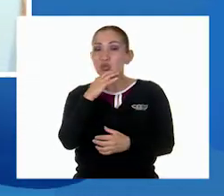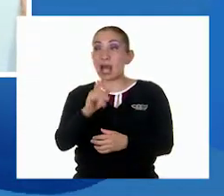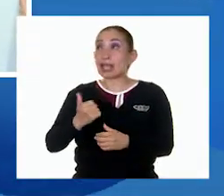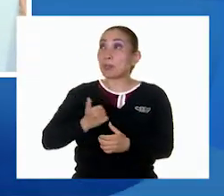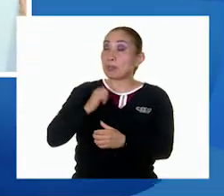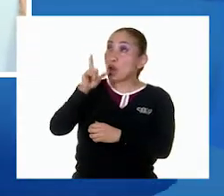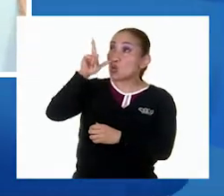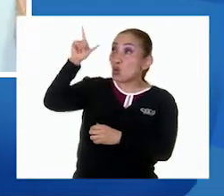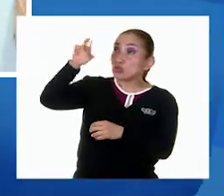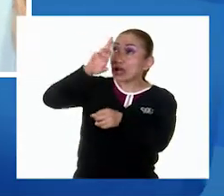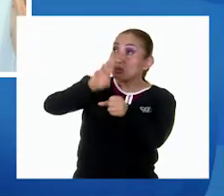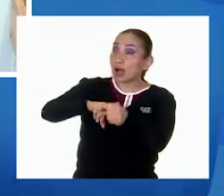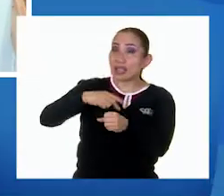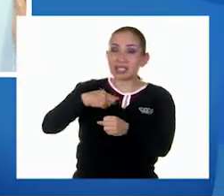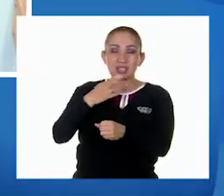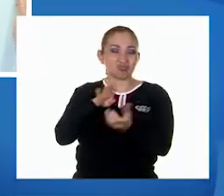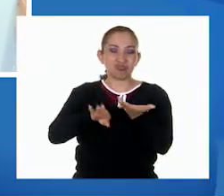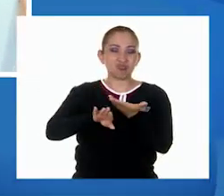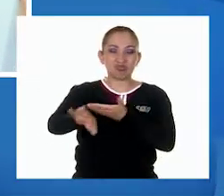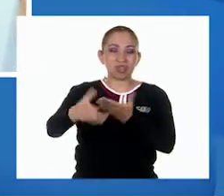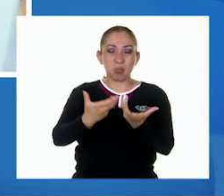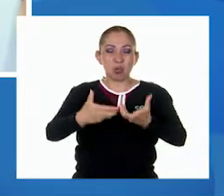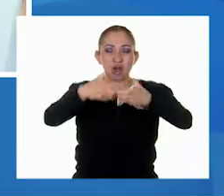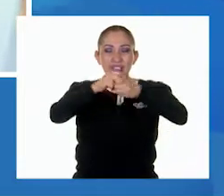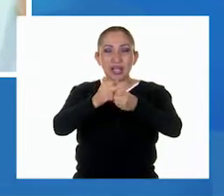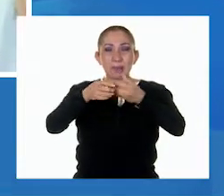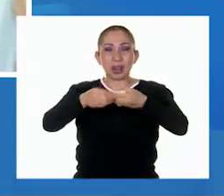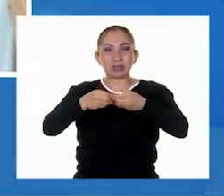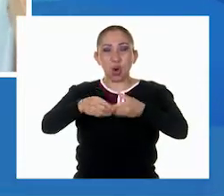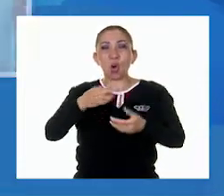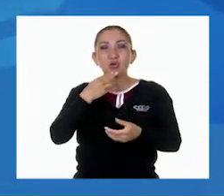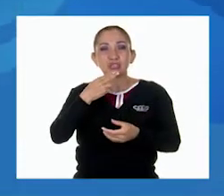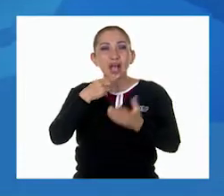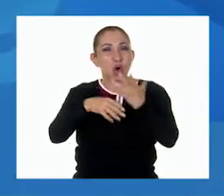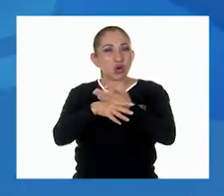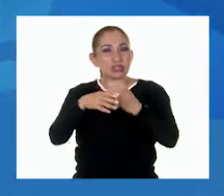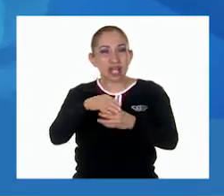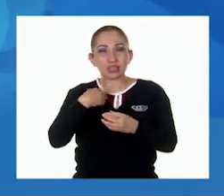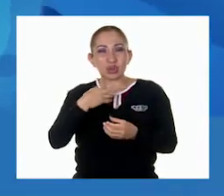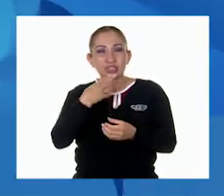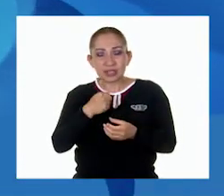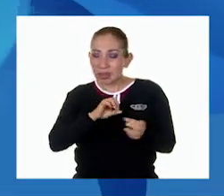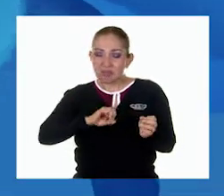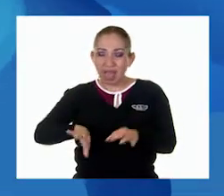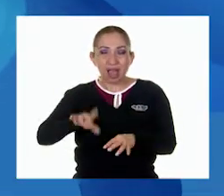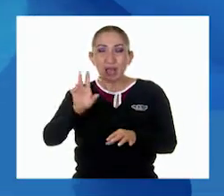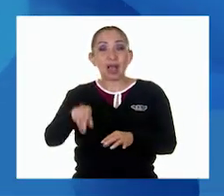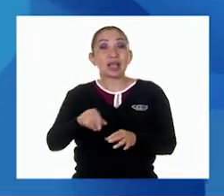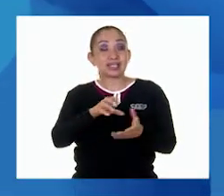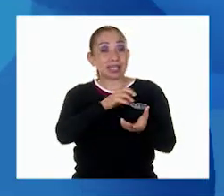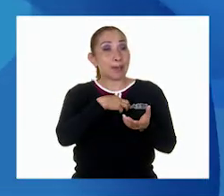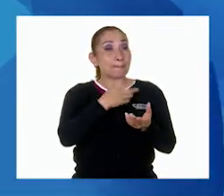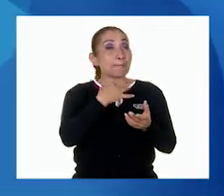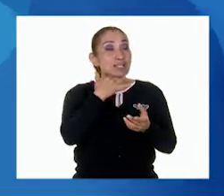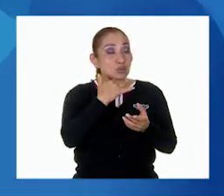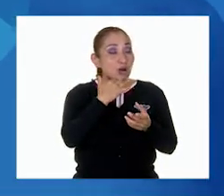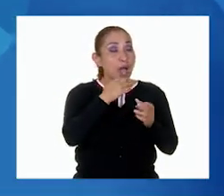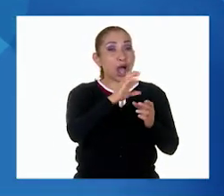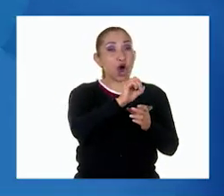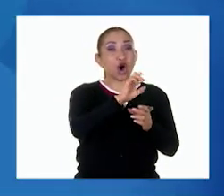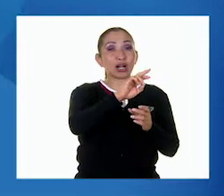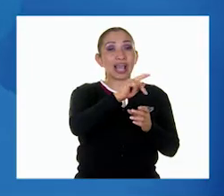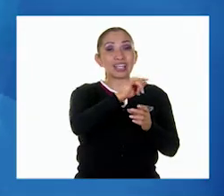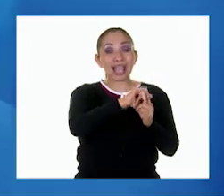natural y evitar el uso de bolsas y utensilios desechables. Separamos la basura orgánica